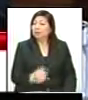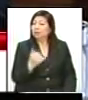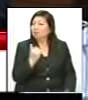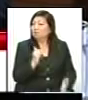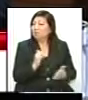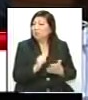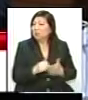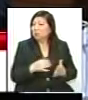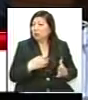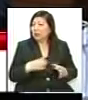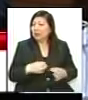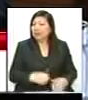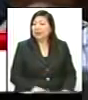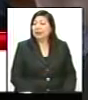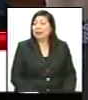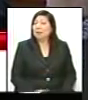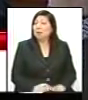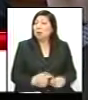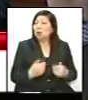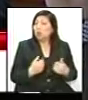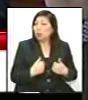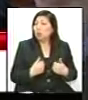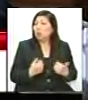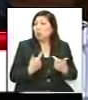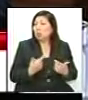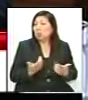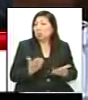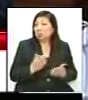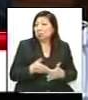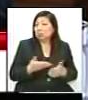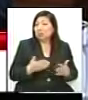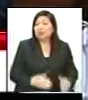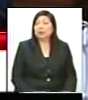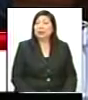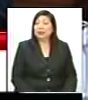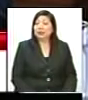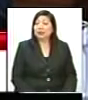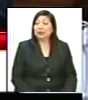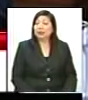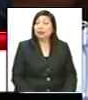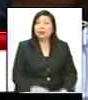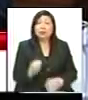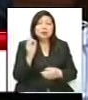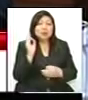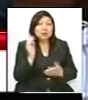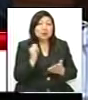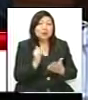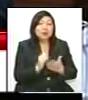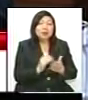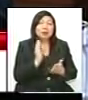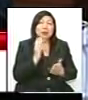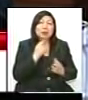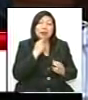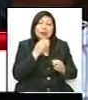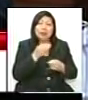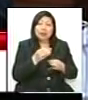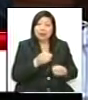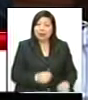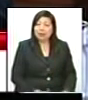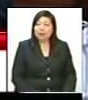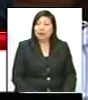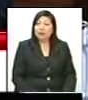es lo que debe hacerse. Pero tuve la suerte de asistir a una conferencia que dictó